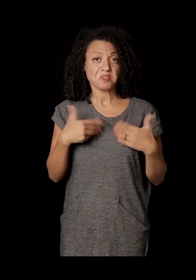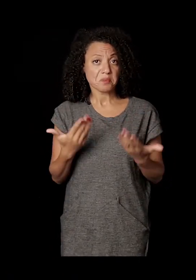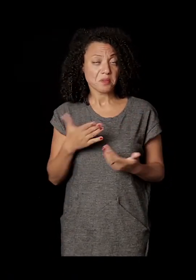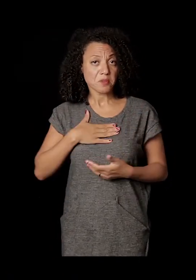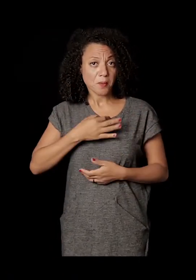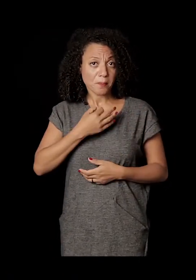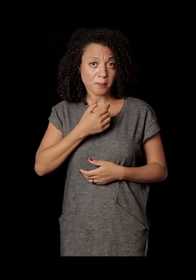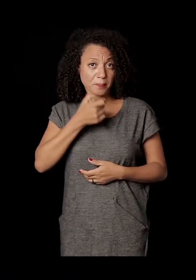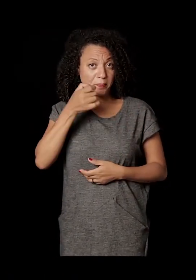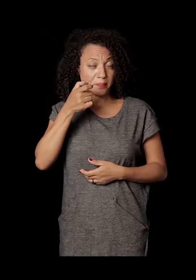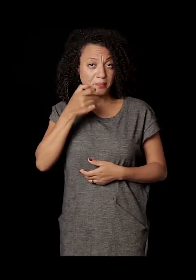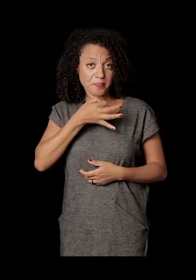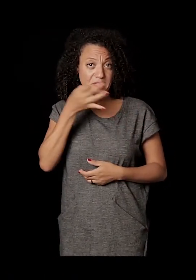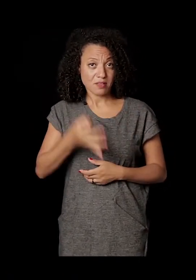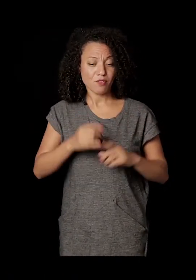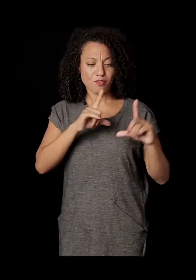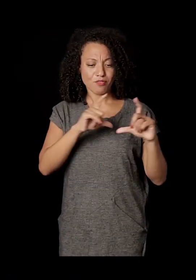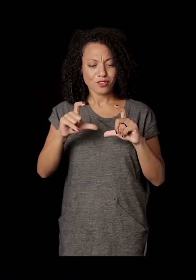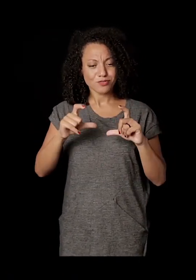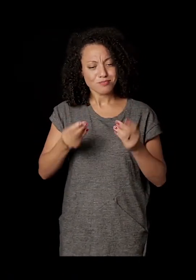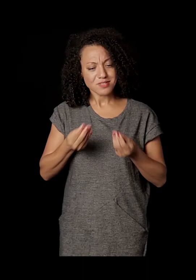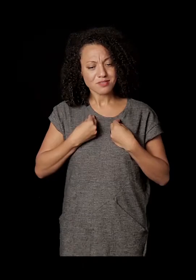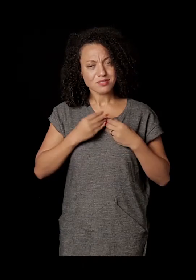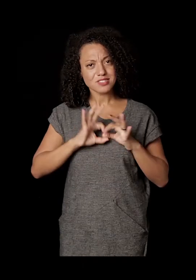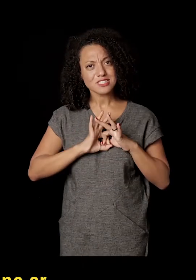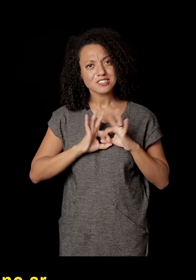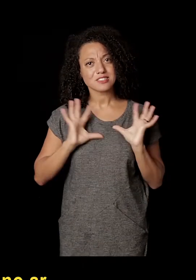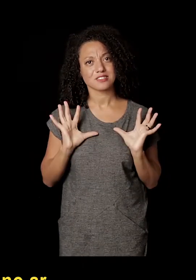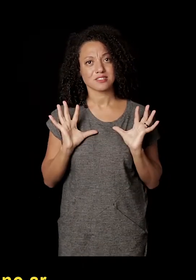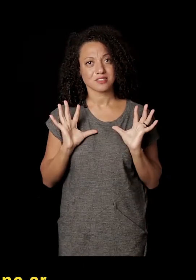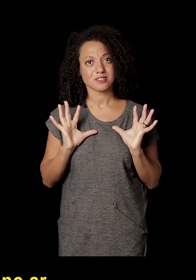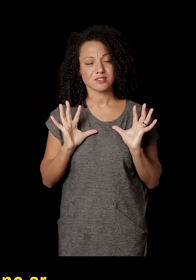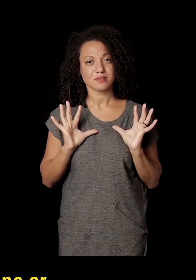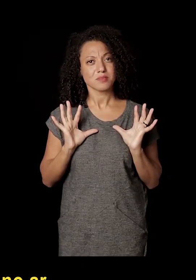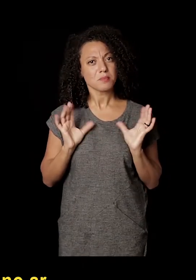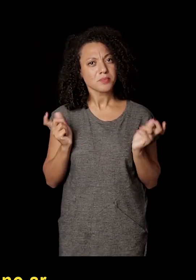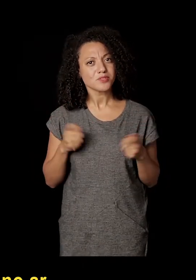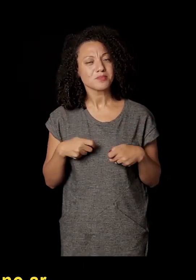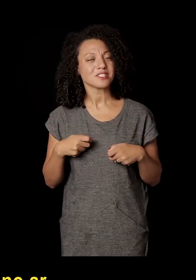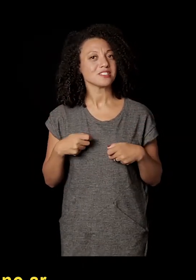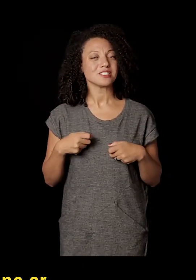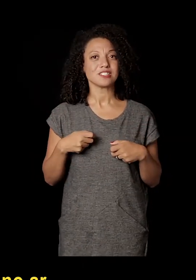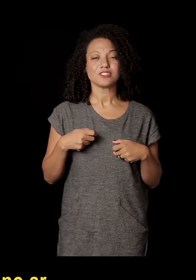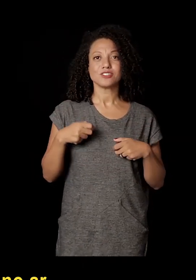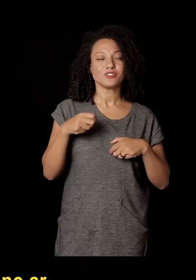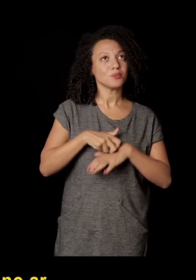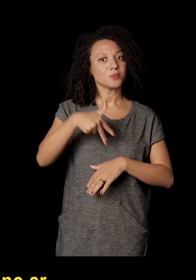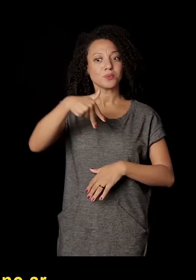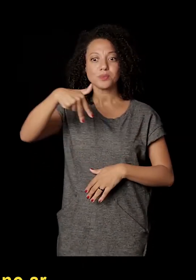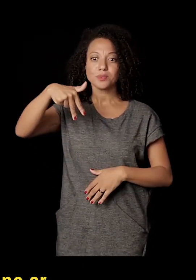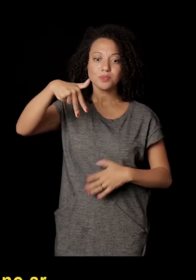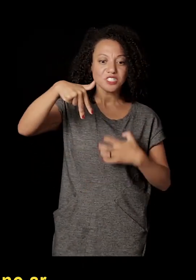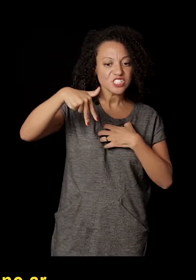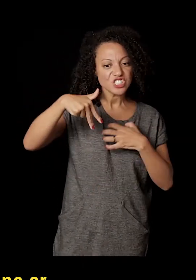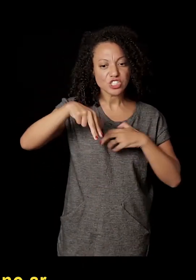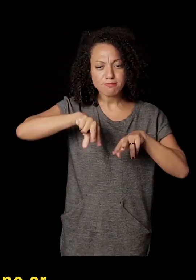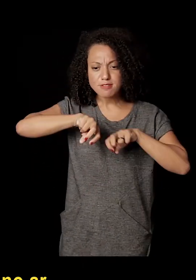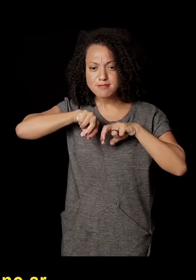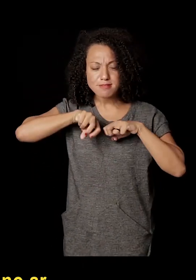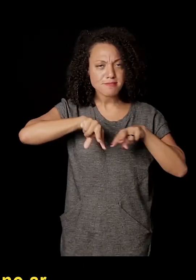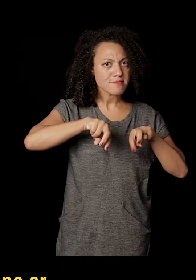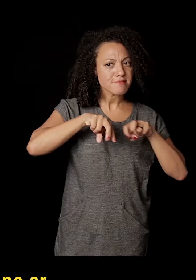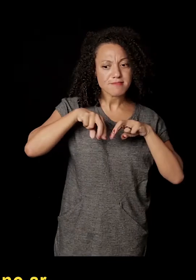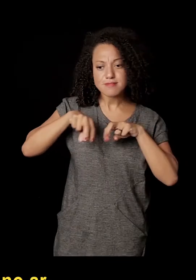fotografía era la libertad. Era la posibilidad de estar a mi aire, era la posibilidad de sentir,